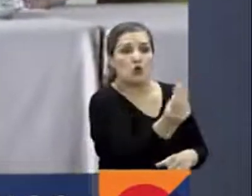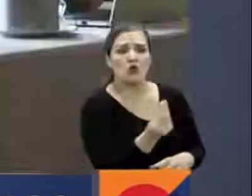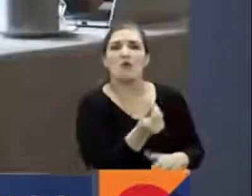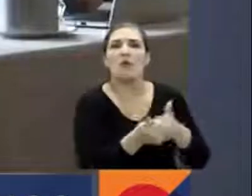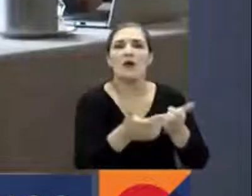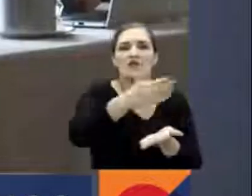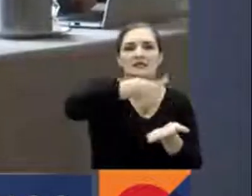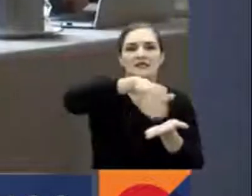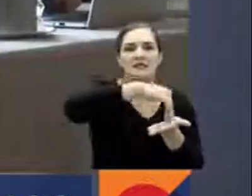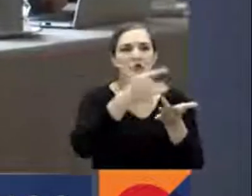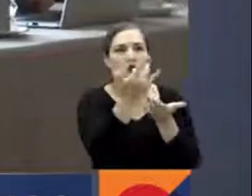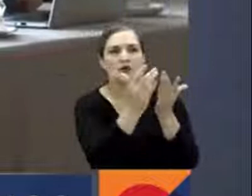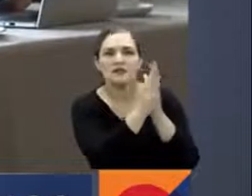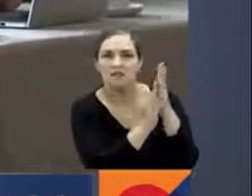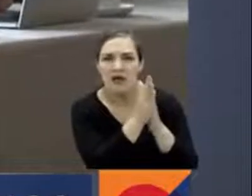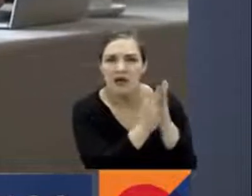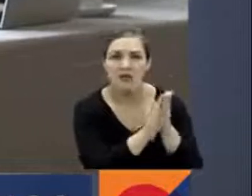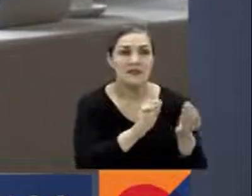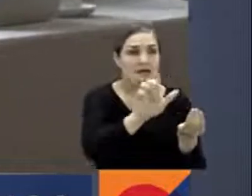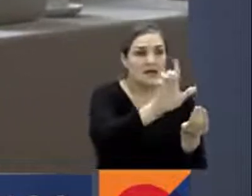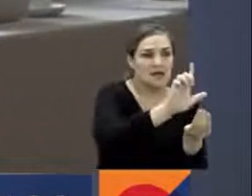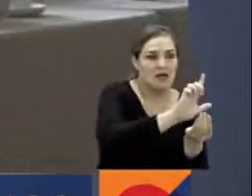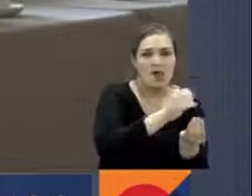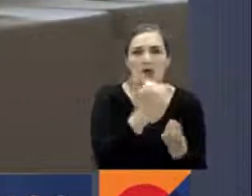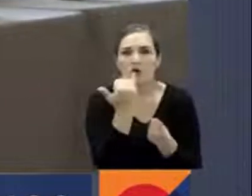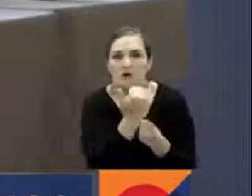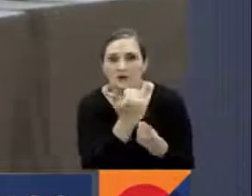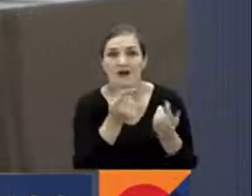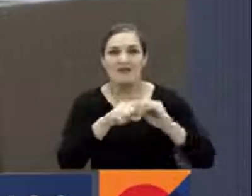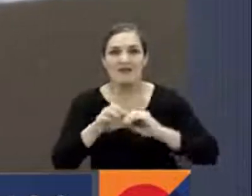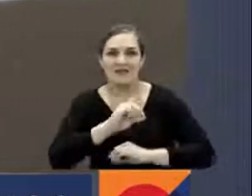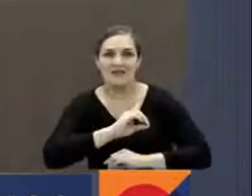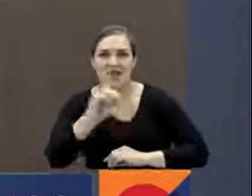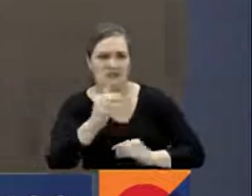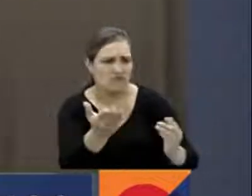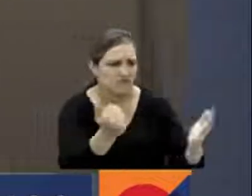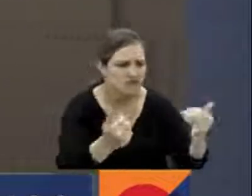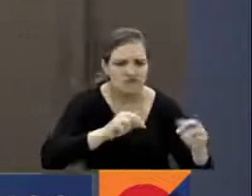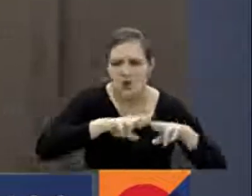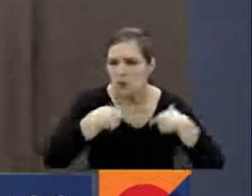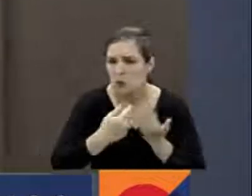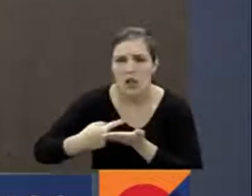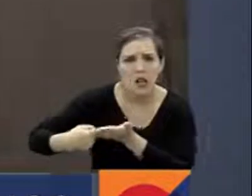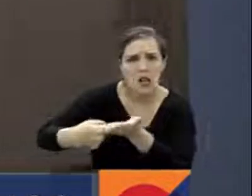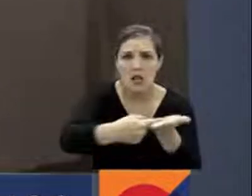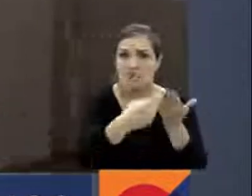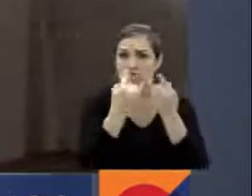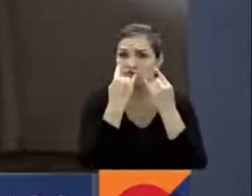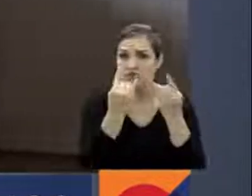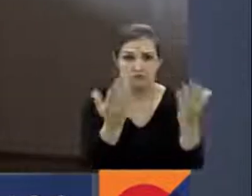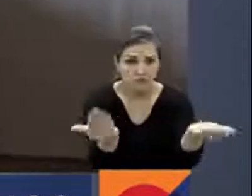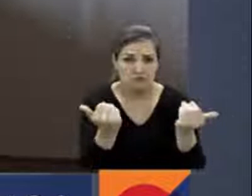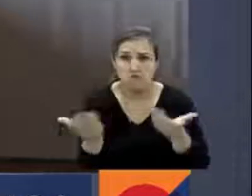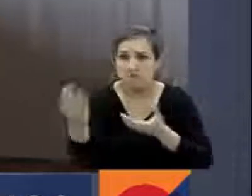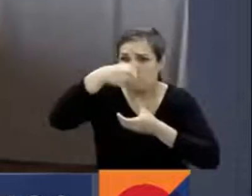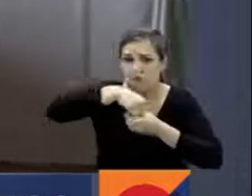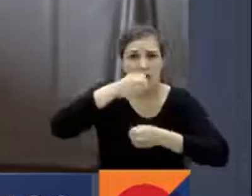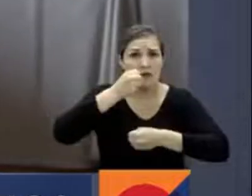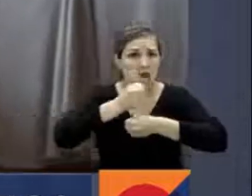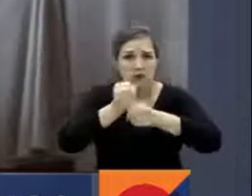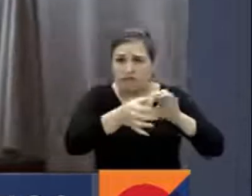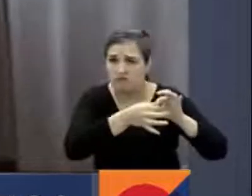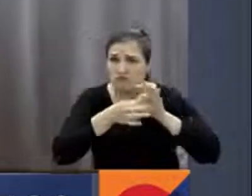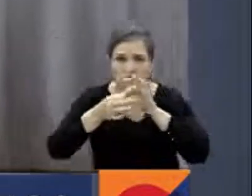Esperanza, liberales, conservadores y también la extrema derecha. Todos ellos que estén interesados para trabajar con temas